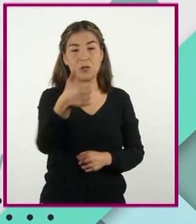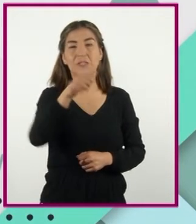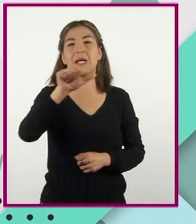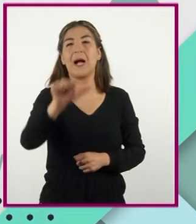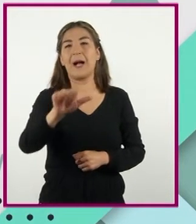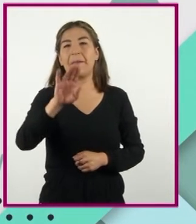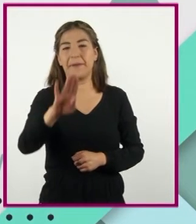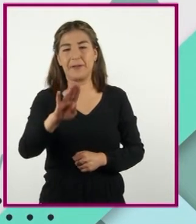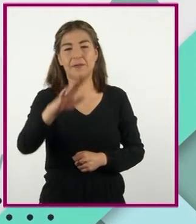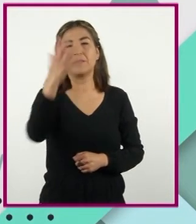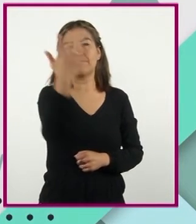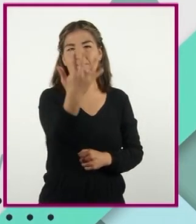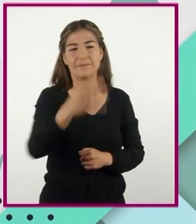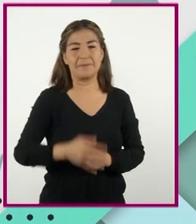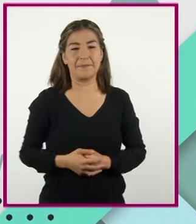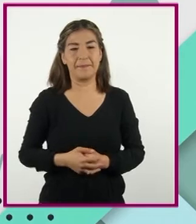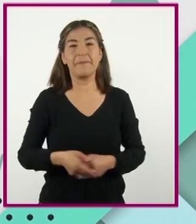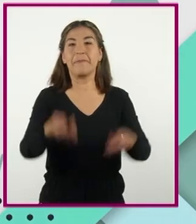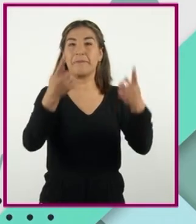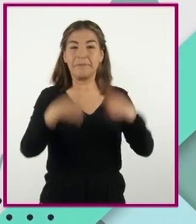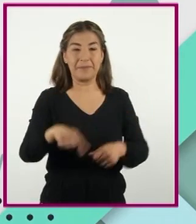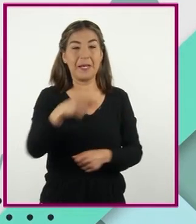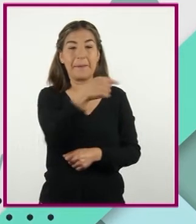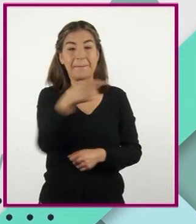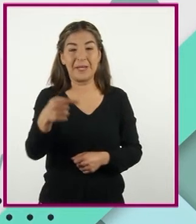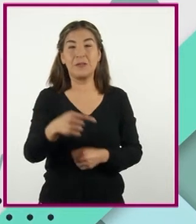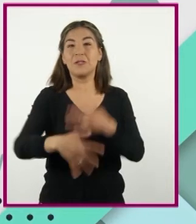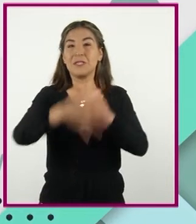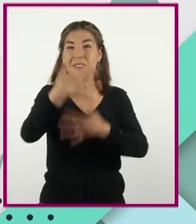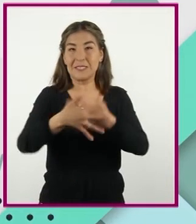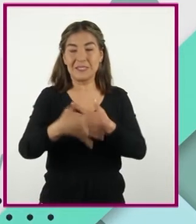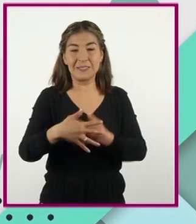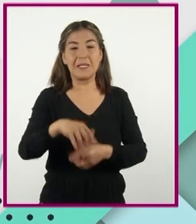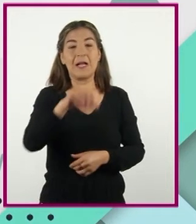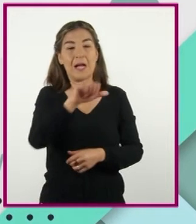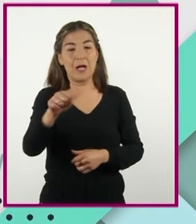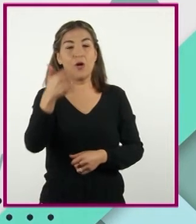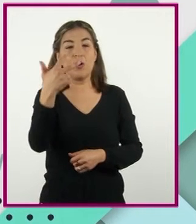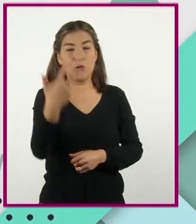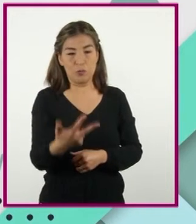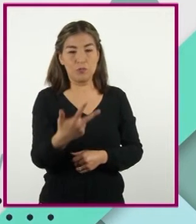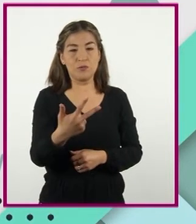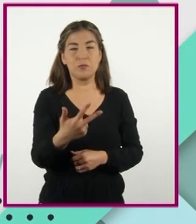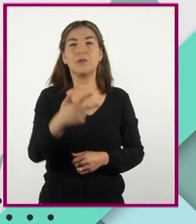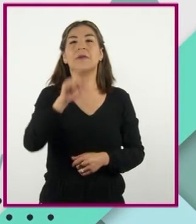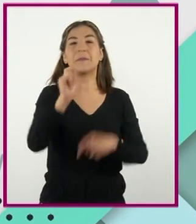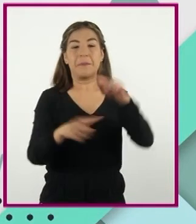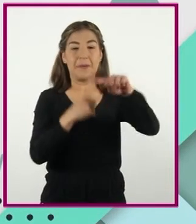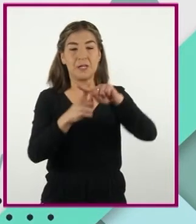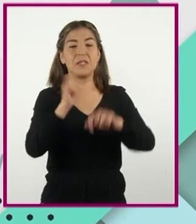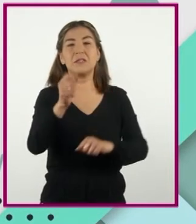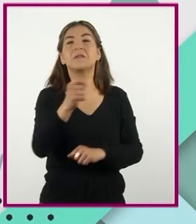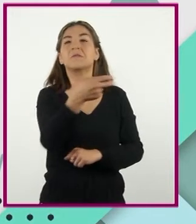quinta. Menos 15 más 8 es igual a menos 7. La reducción